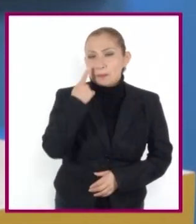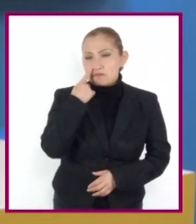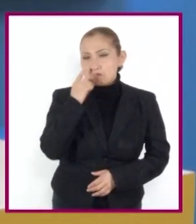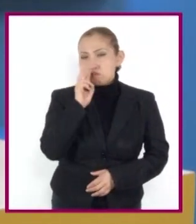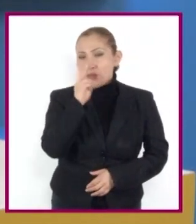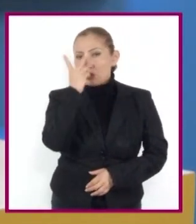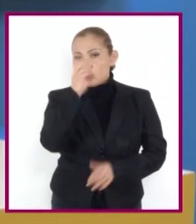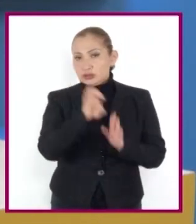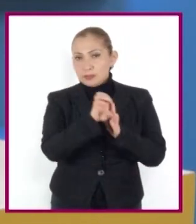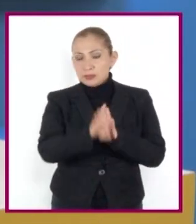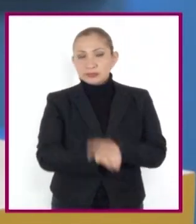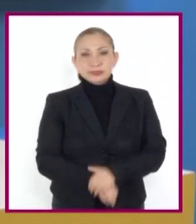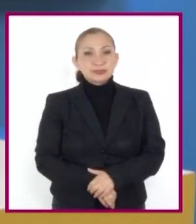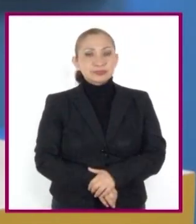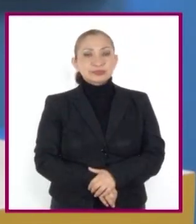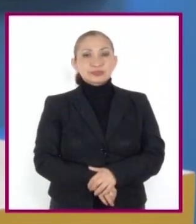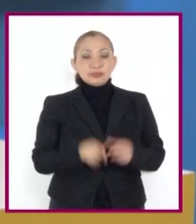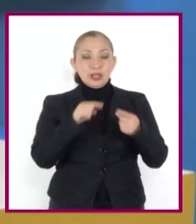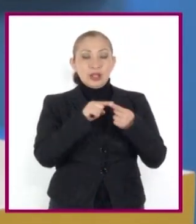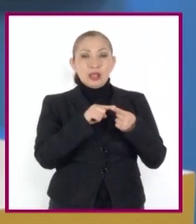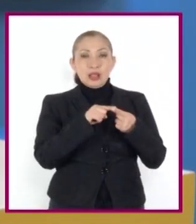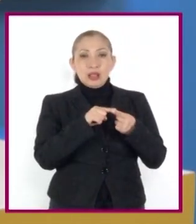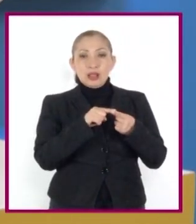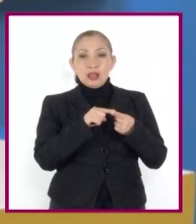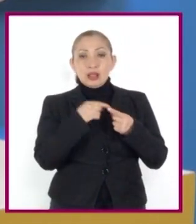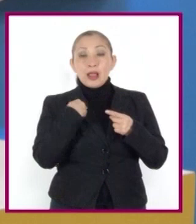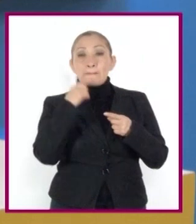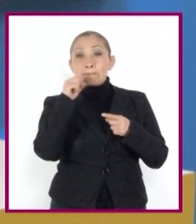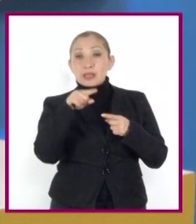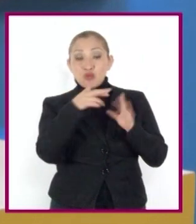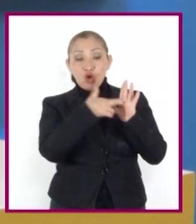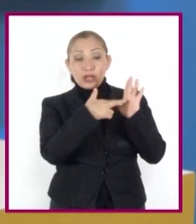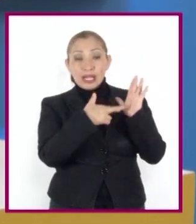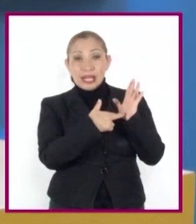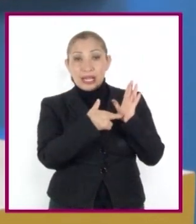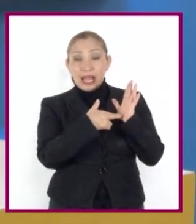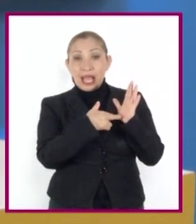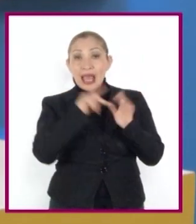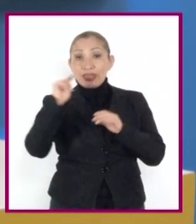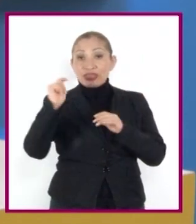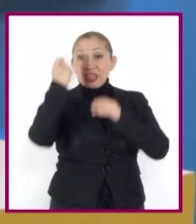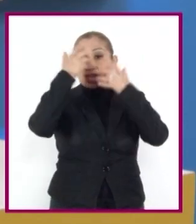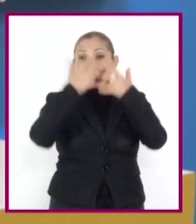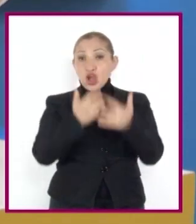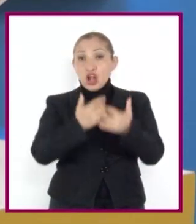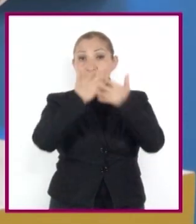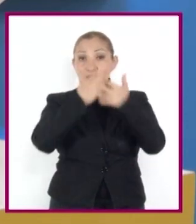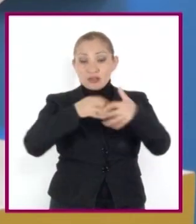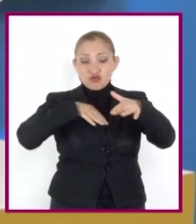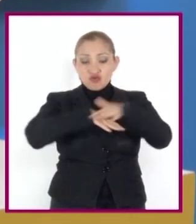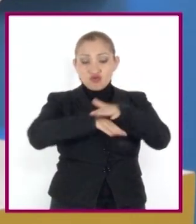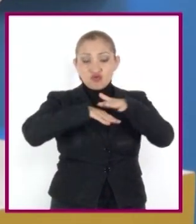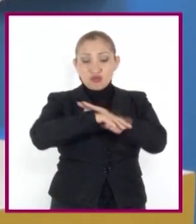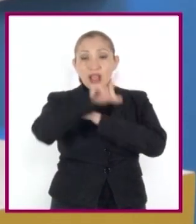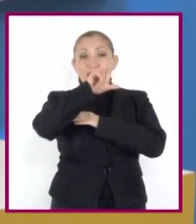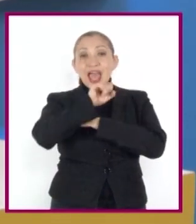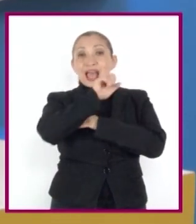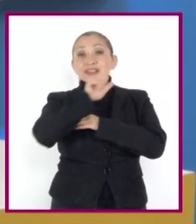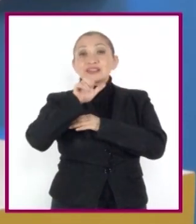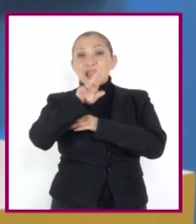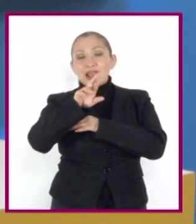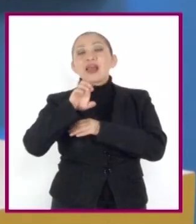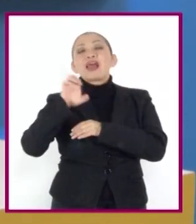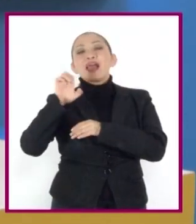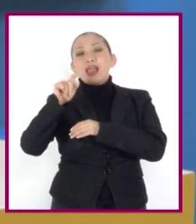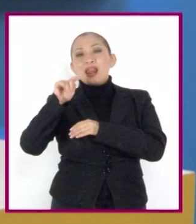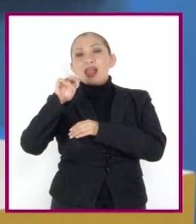dar 2 ejemplos. El principio bajo el cual se rige la tecnología de impresión láser es la